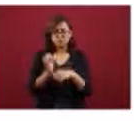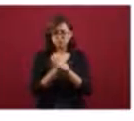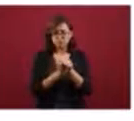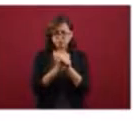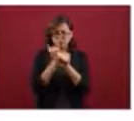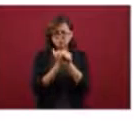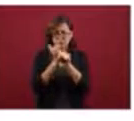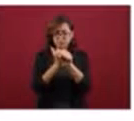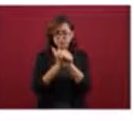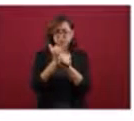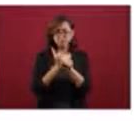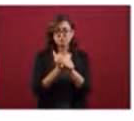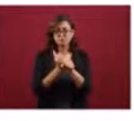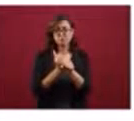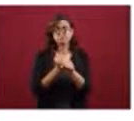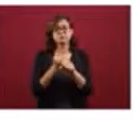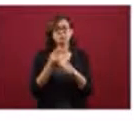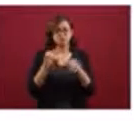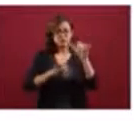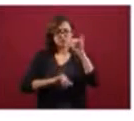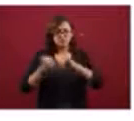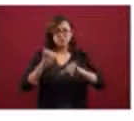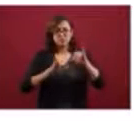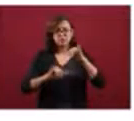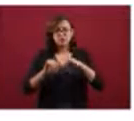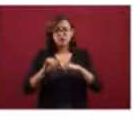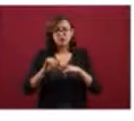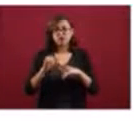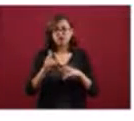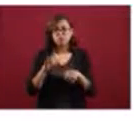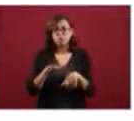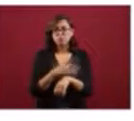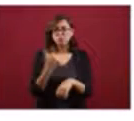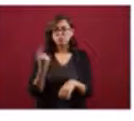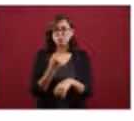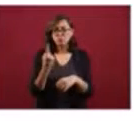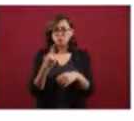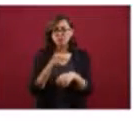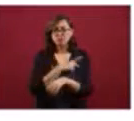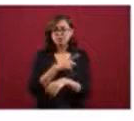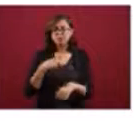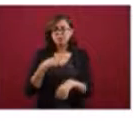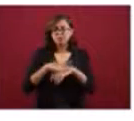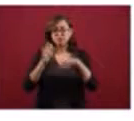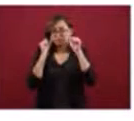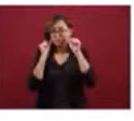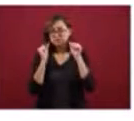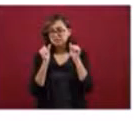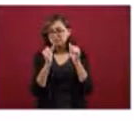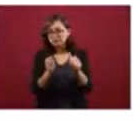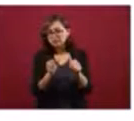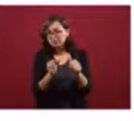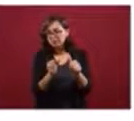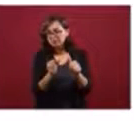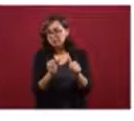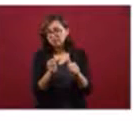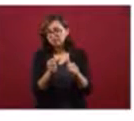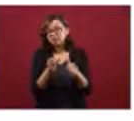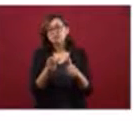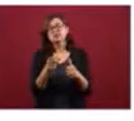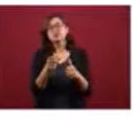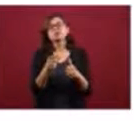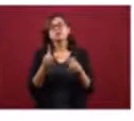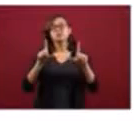actual en los laboratorios y en esto se le está dedicando una atención especial. Se ha tomado imágenes